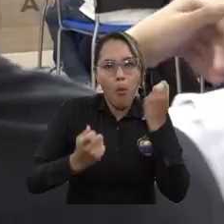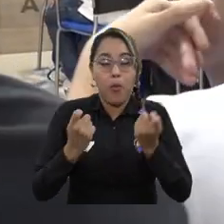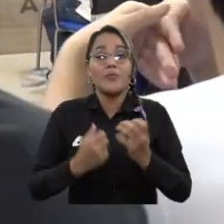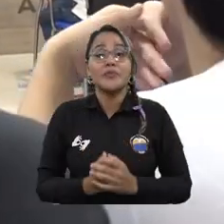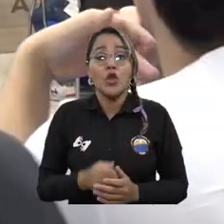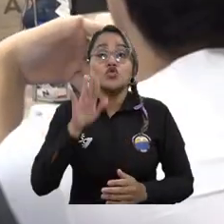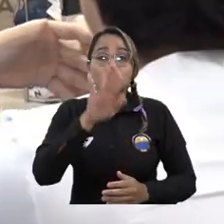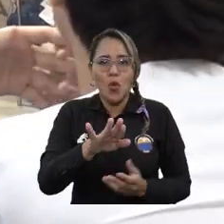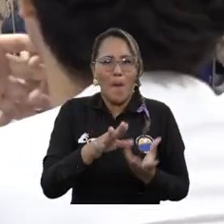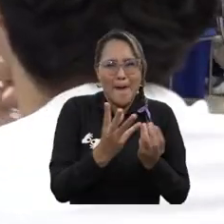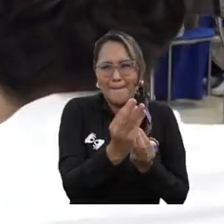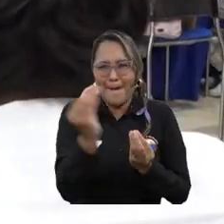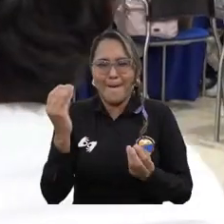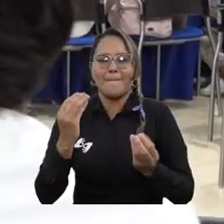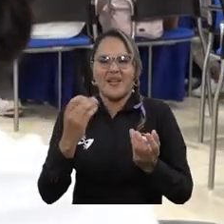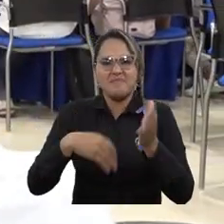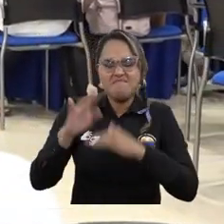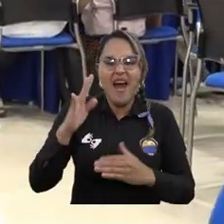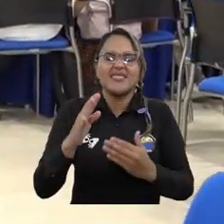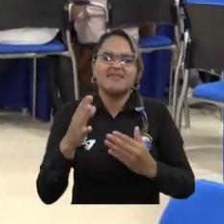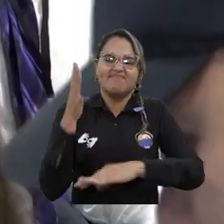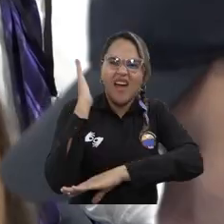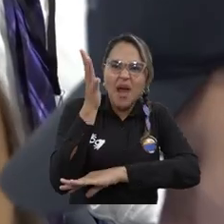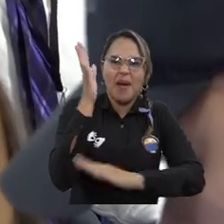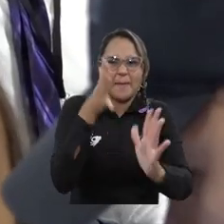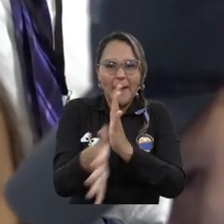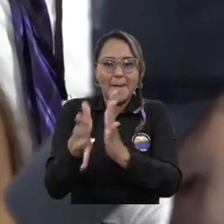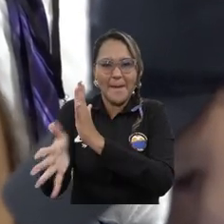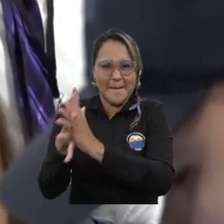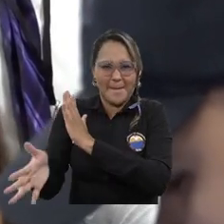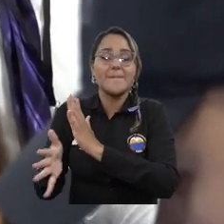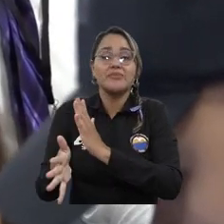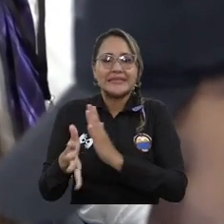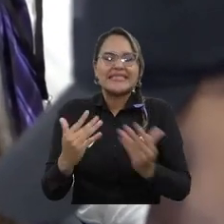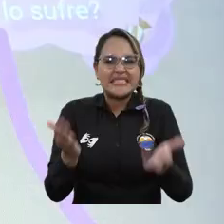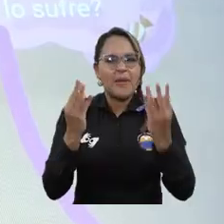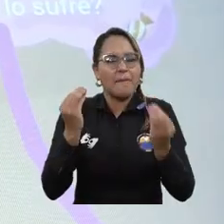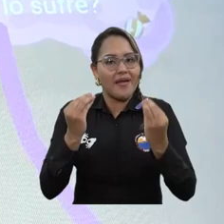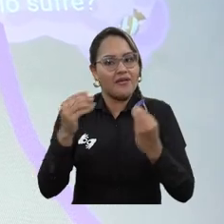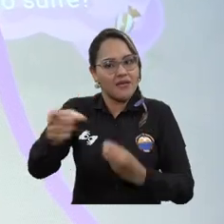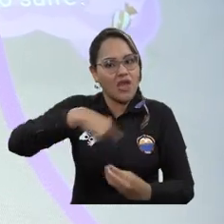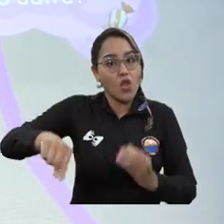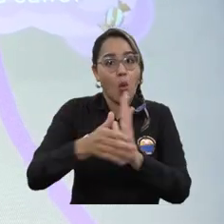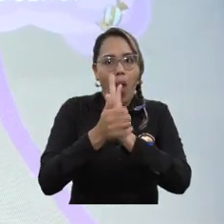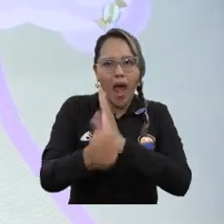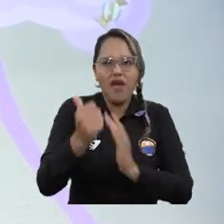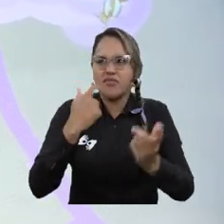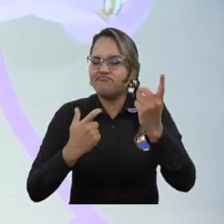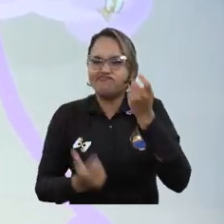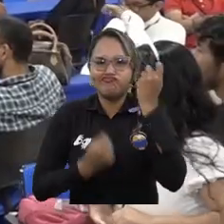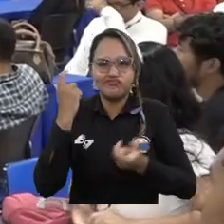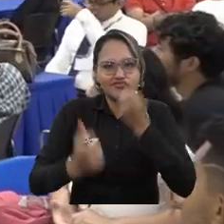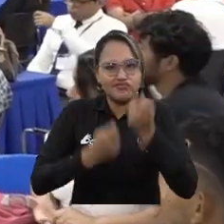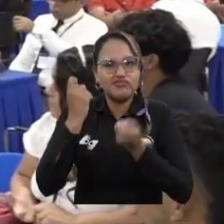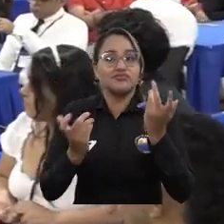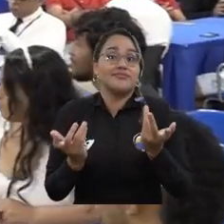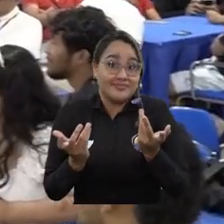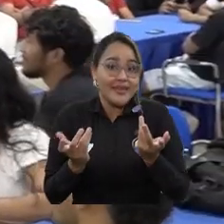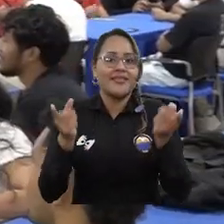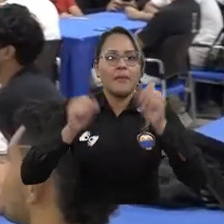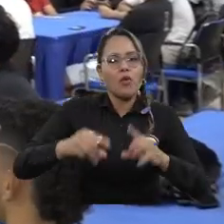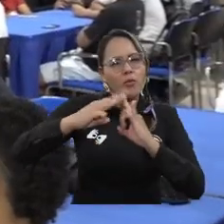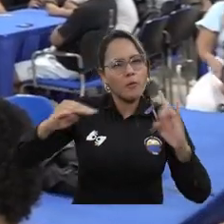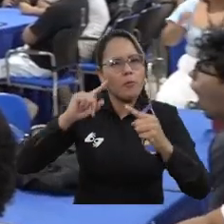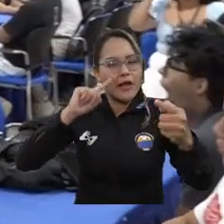financieros. El kickoff permite potenciar las habilidades empresariales y ratifica el compromiso de la Universidad del Magdalena con la creación de